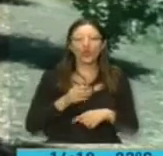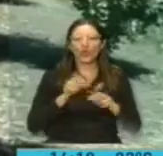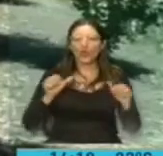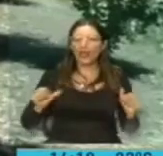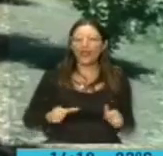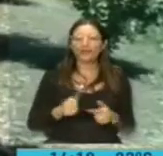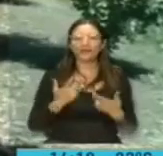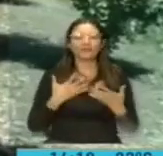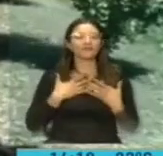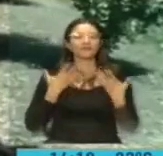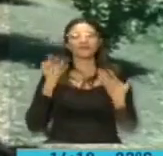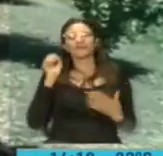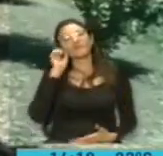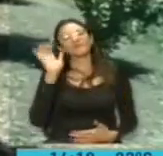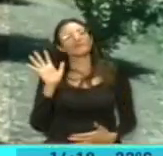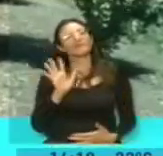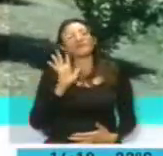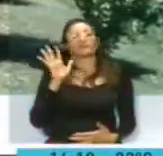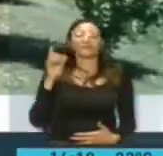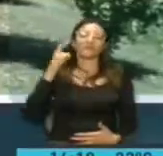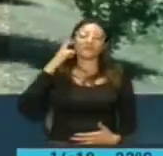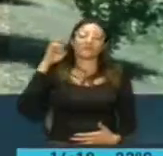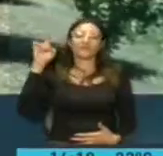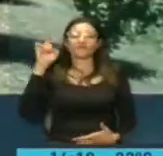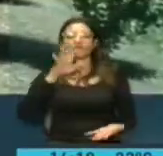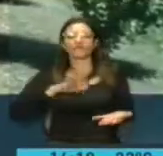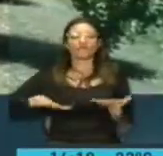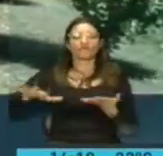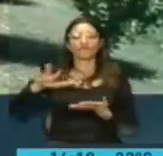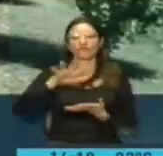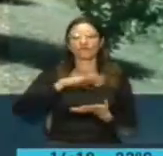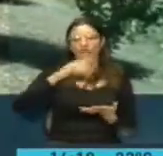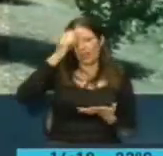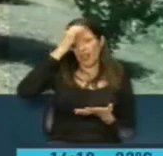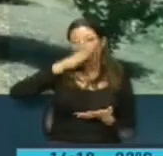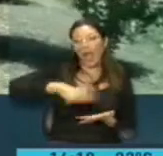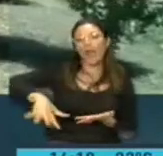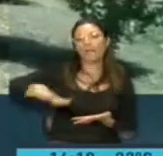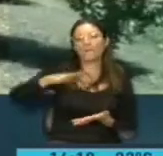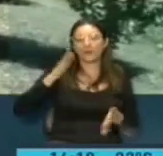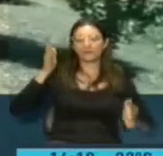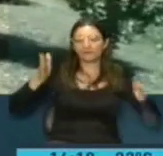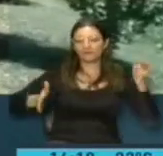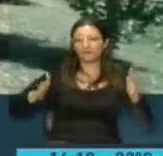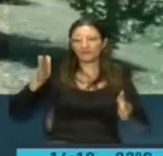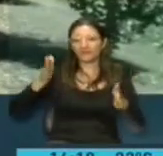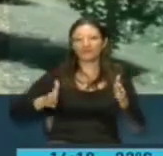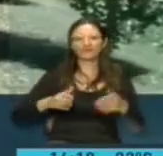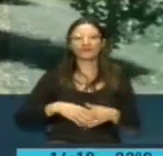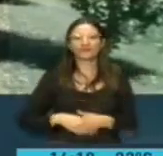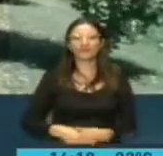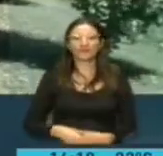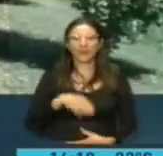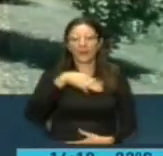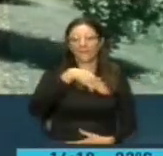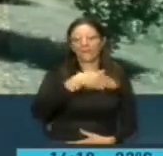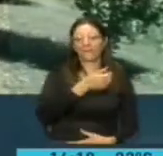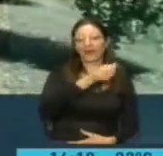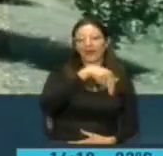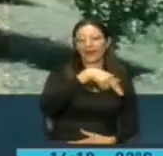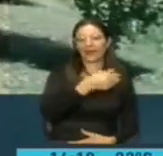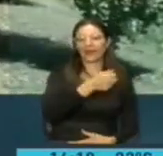inspirado en el amor, en una chacra ubicada allí en La Boyita, entre José Ignacio y Manantiales, por